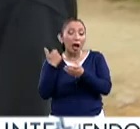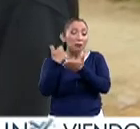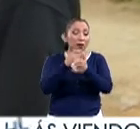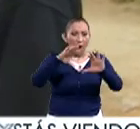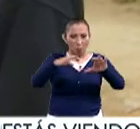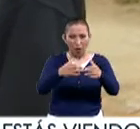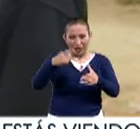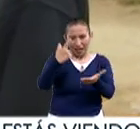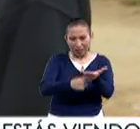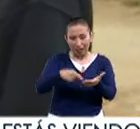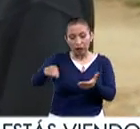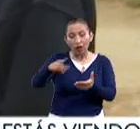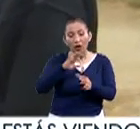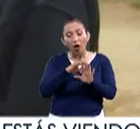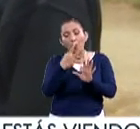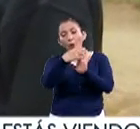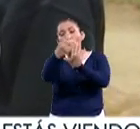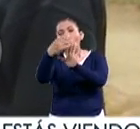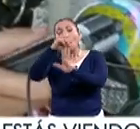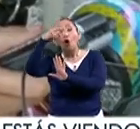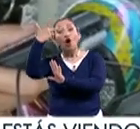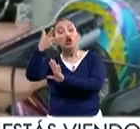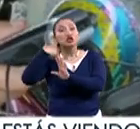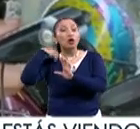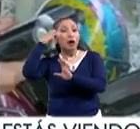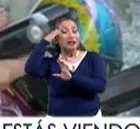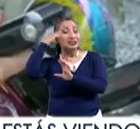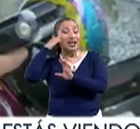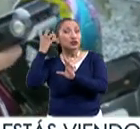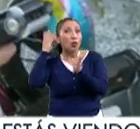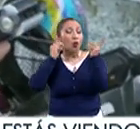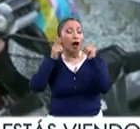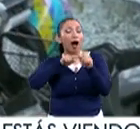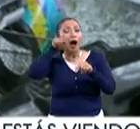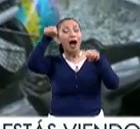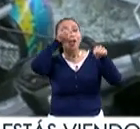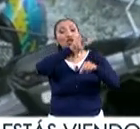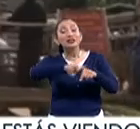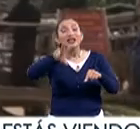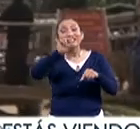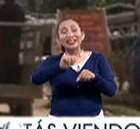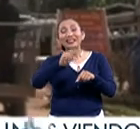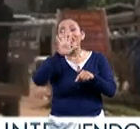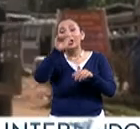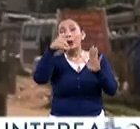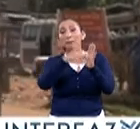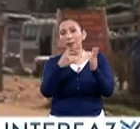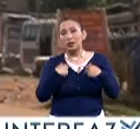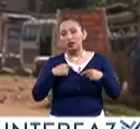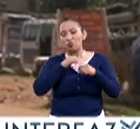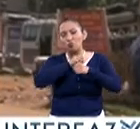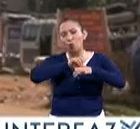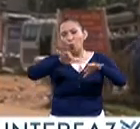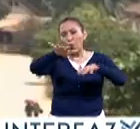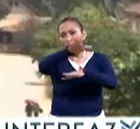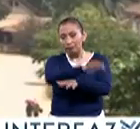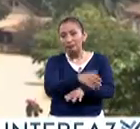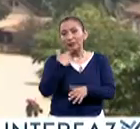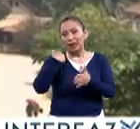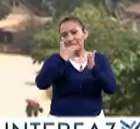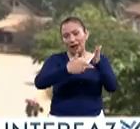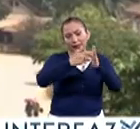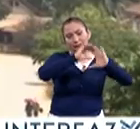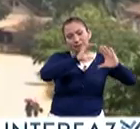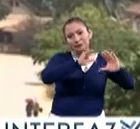las comunidades, el modelo se replicó en 8 estaciones más para llegar a 285,000 personas. Mediante